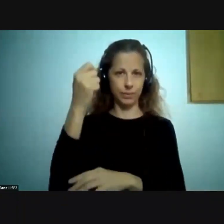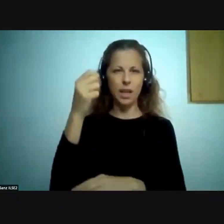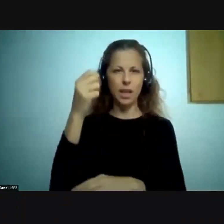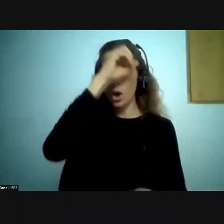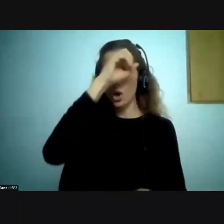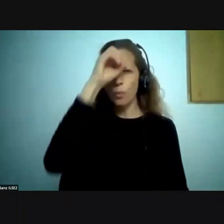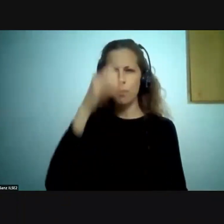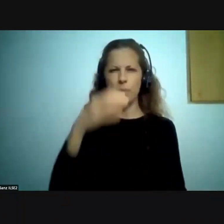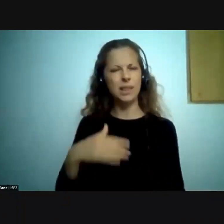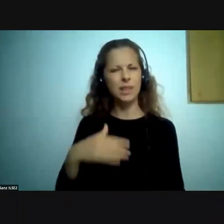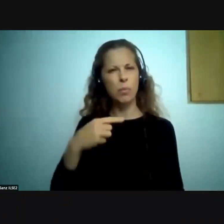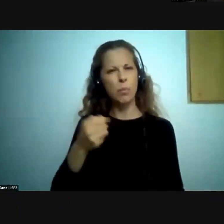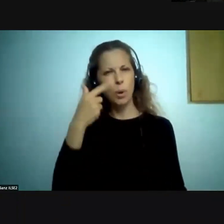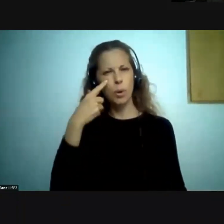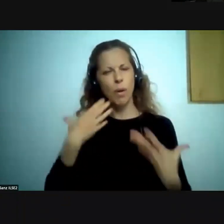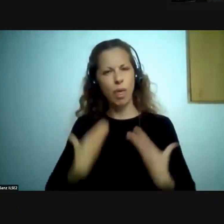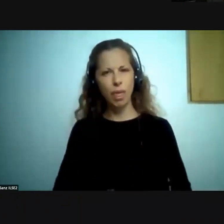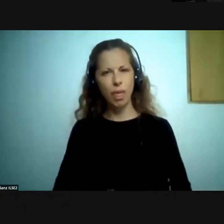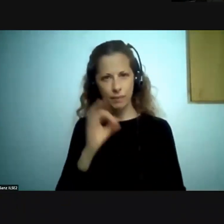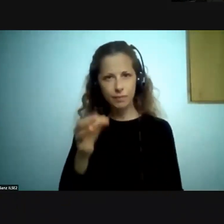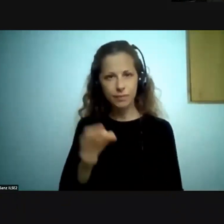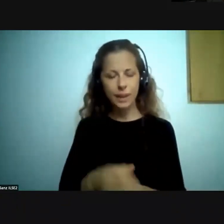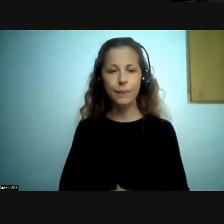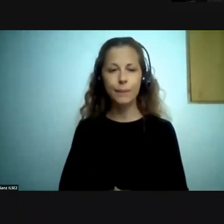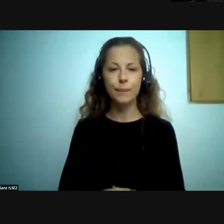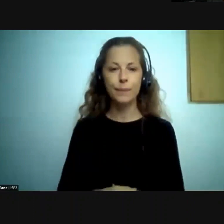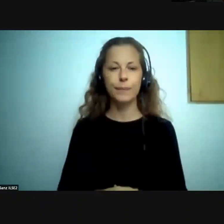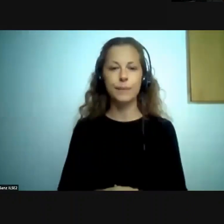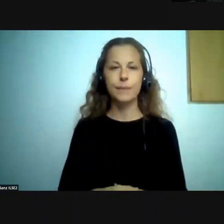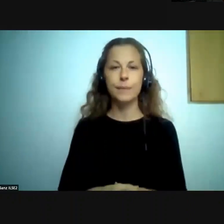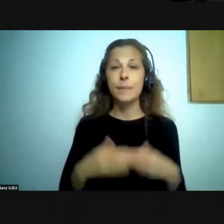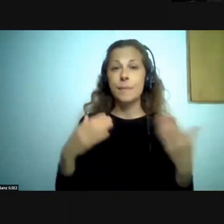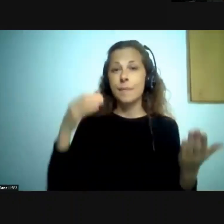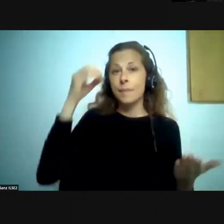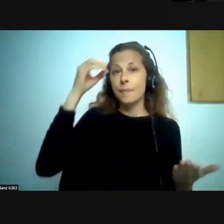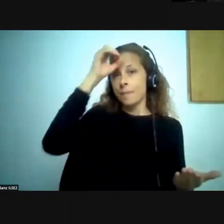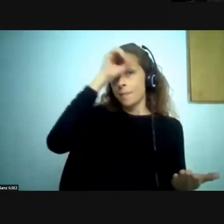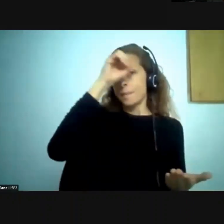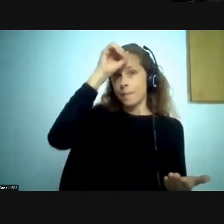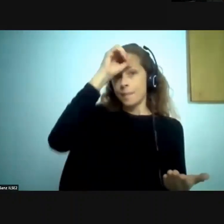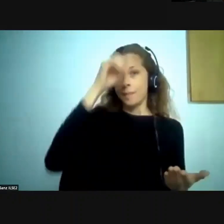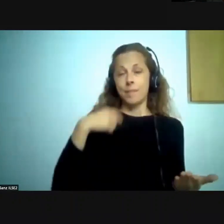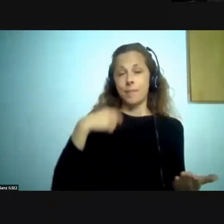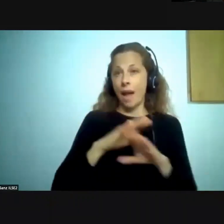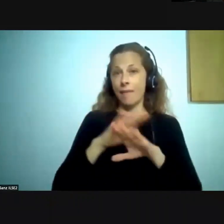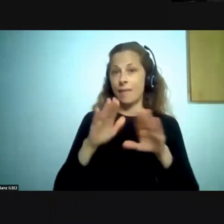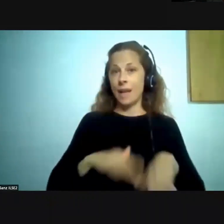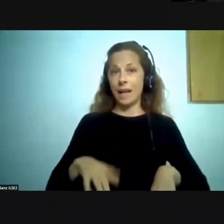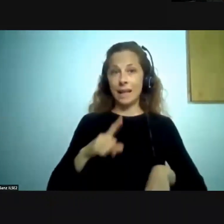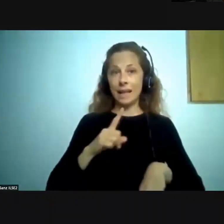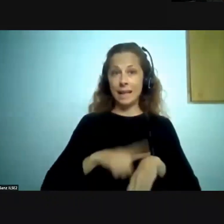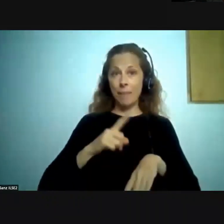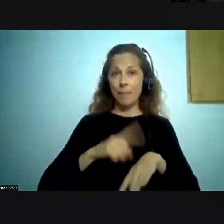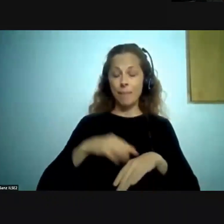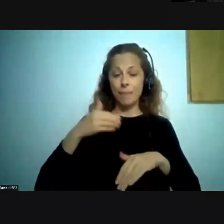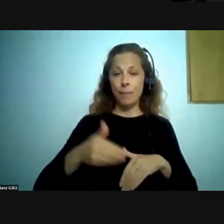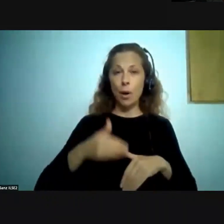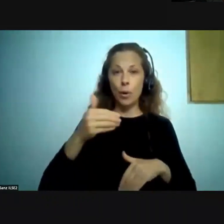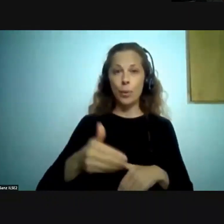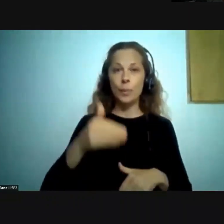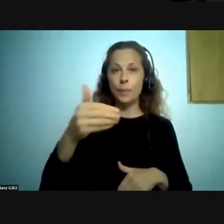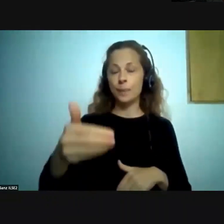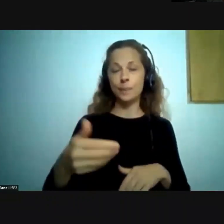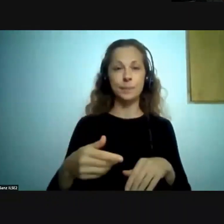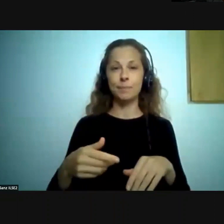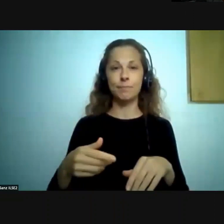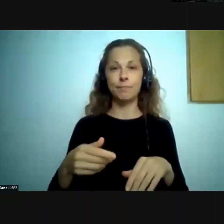Miguel? Bueno, pues que al final el tiempo es igual